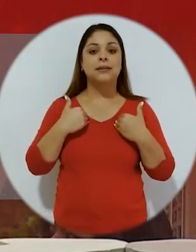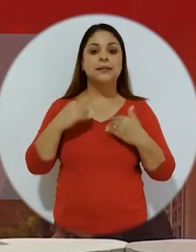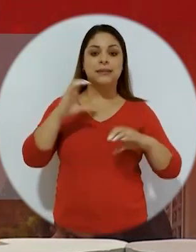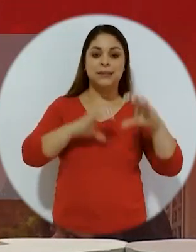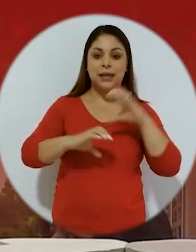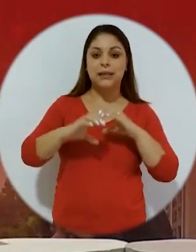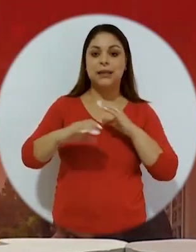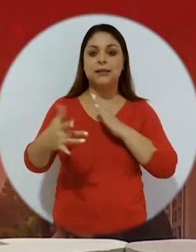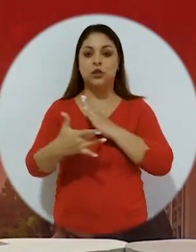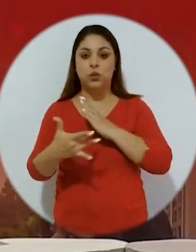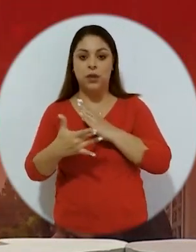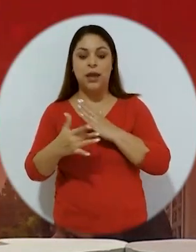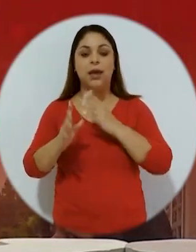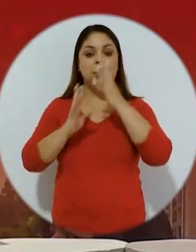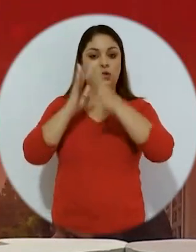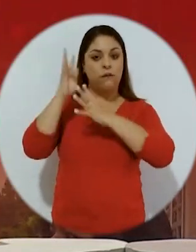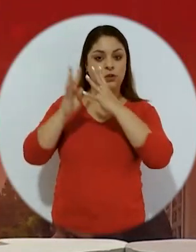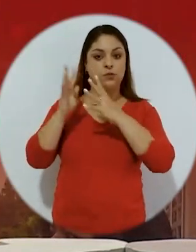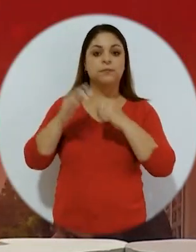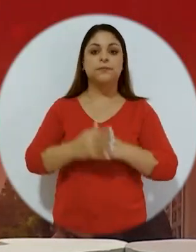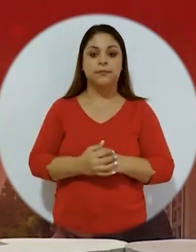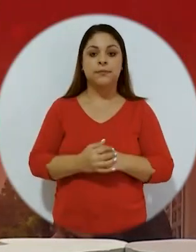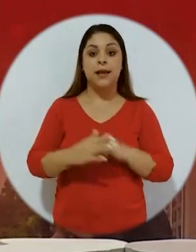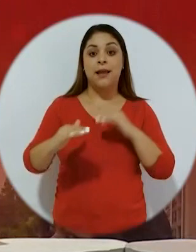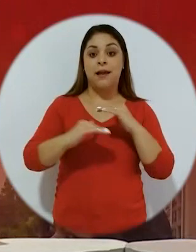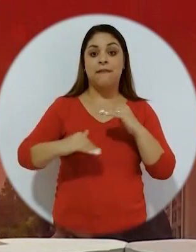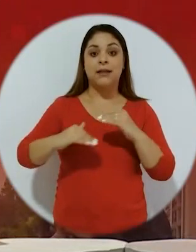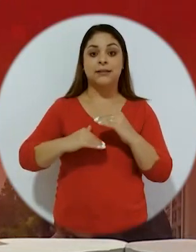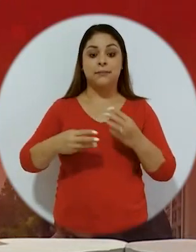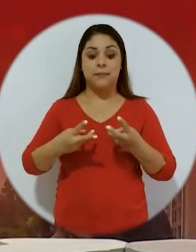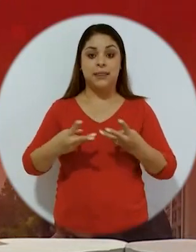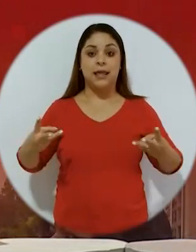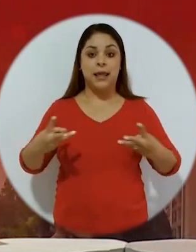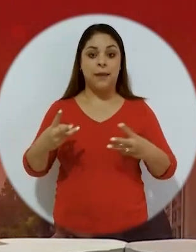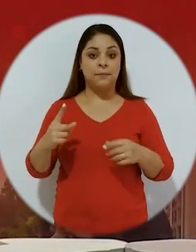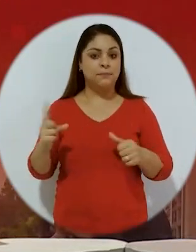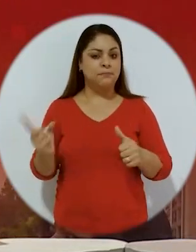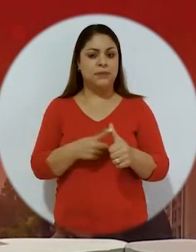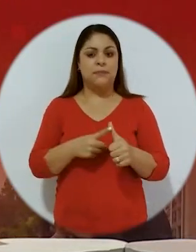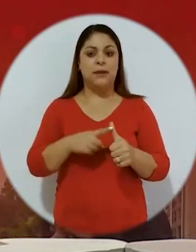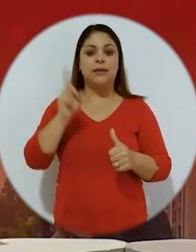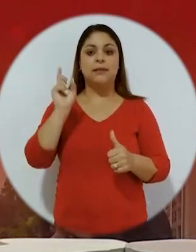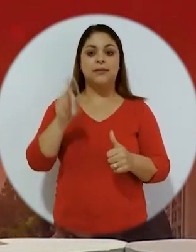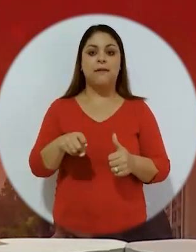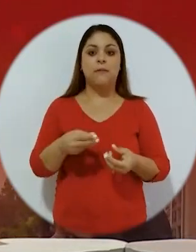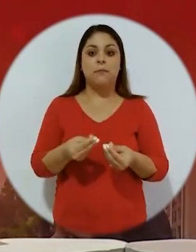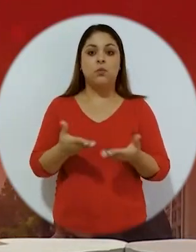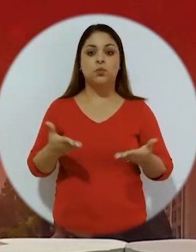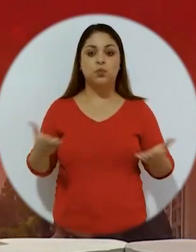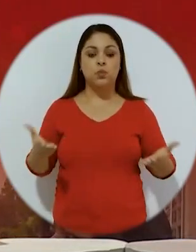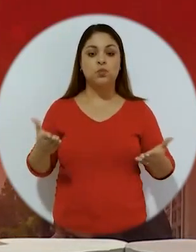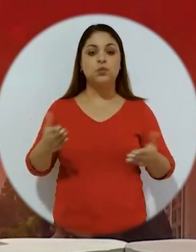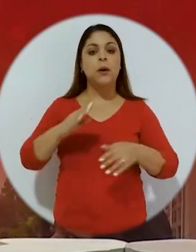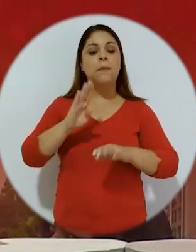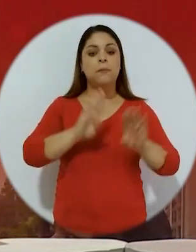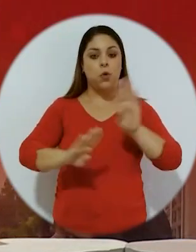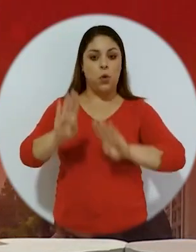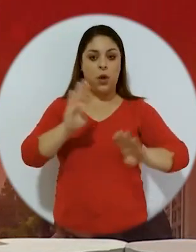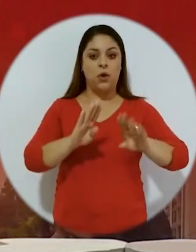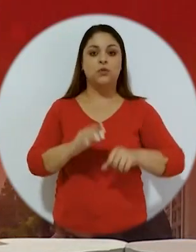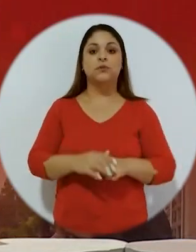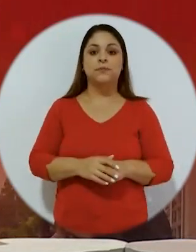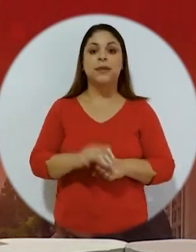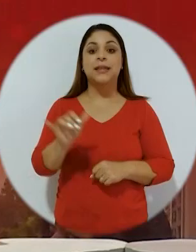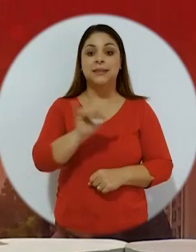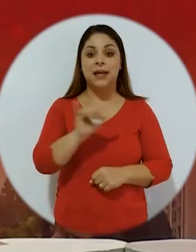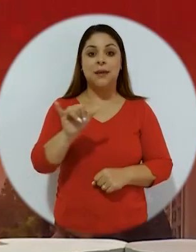tecnología e innovación. La base, la materia prima, tiene que ser productos de origen biológico. Al mismo